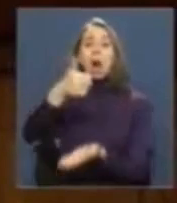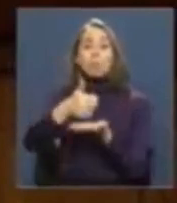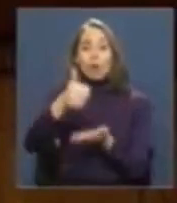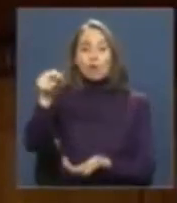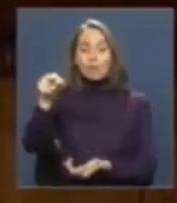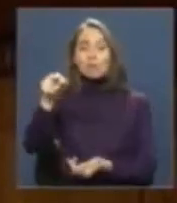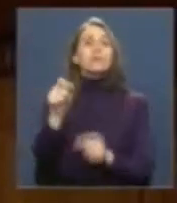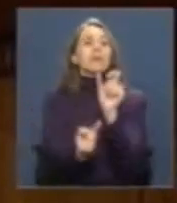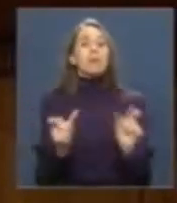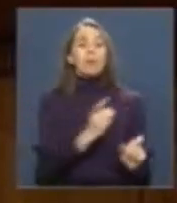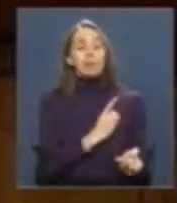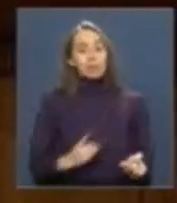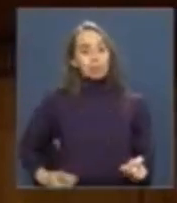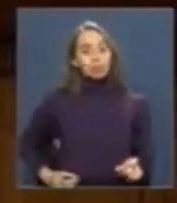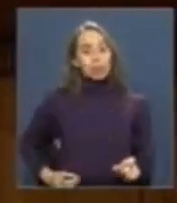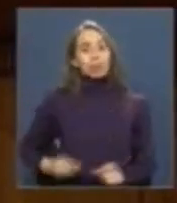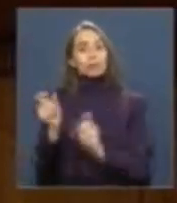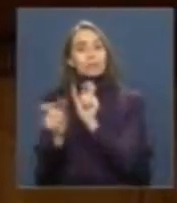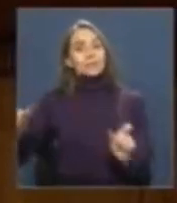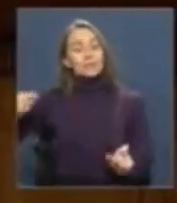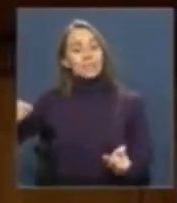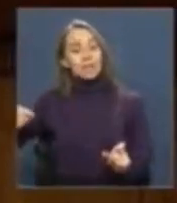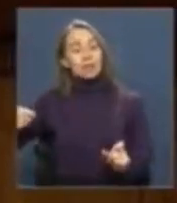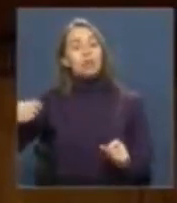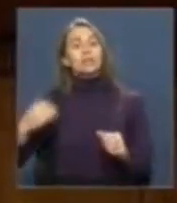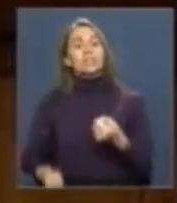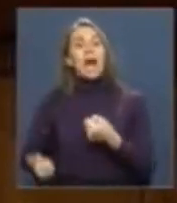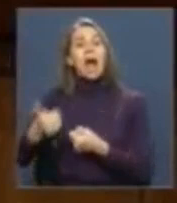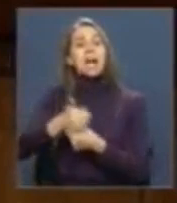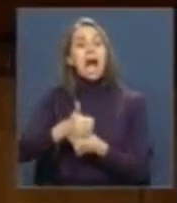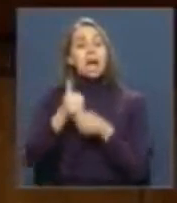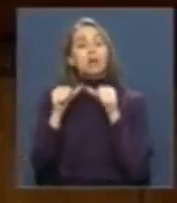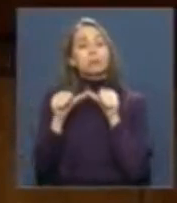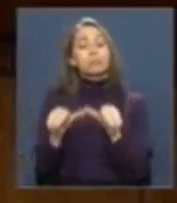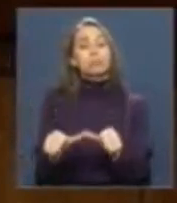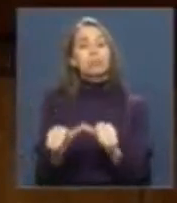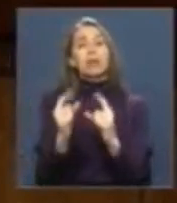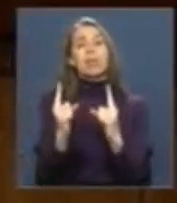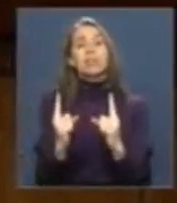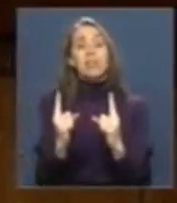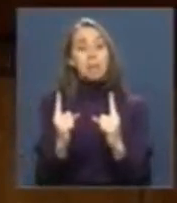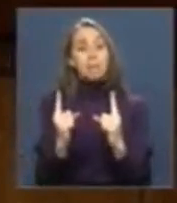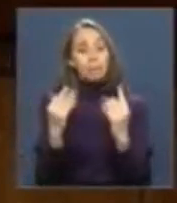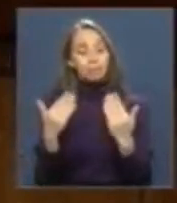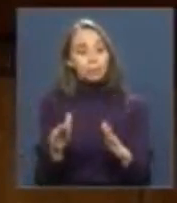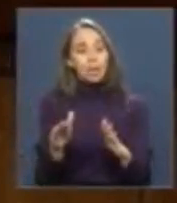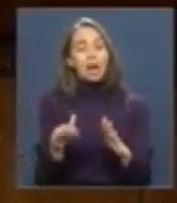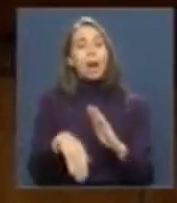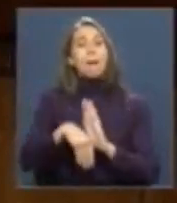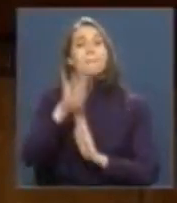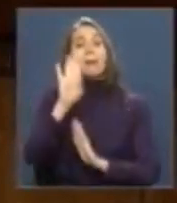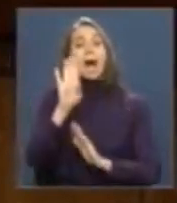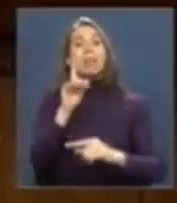y senadores han ejercido su cargo durante un periodo cuando han cumplido más de la